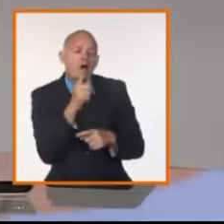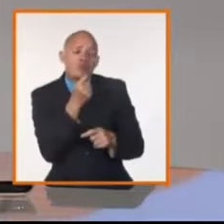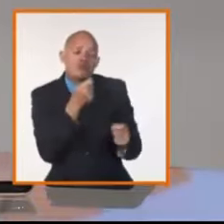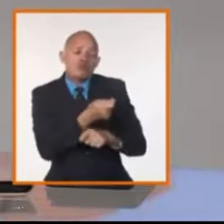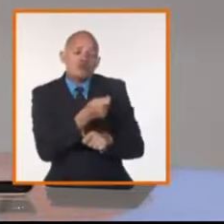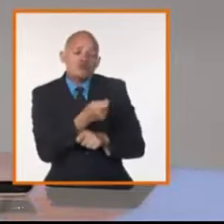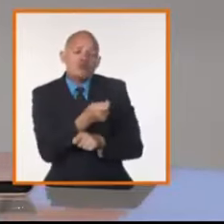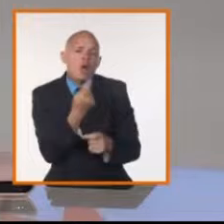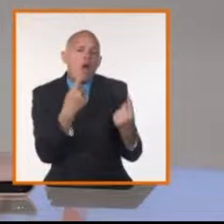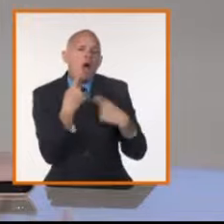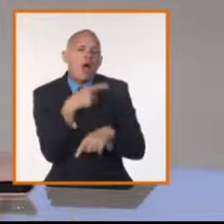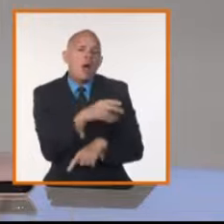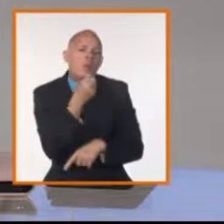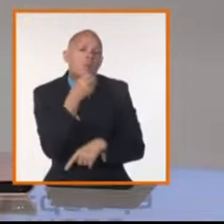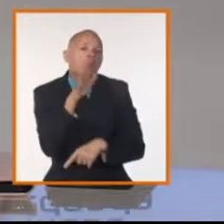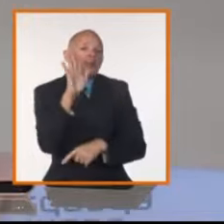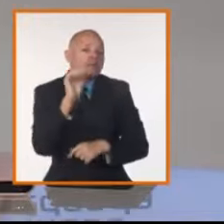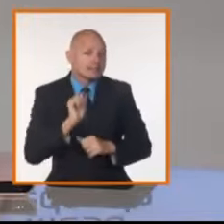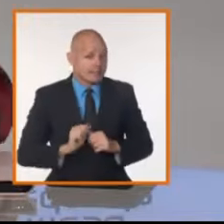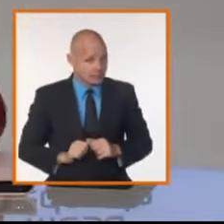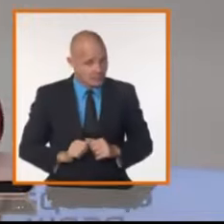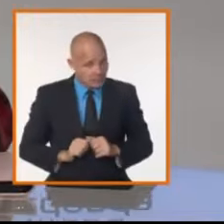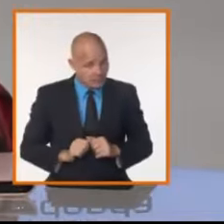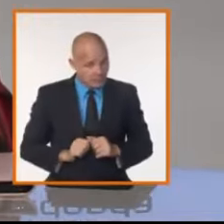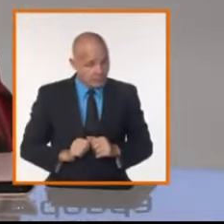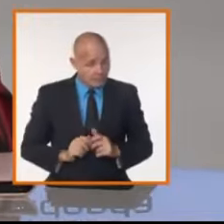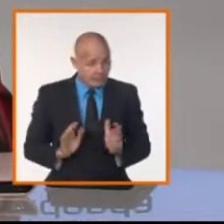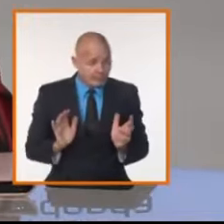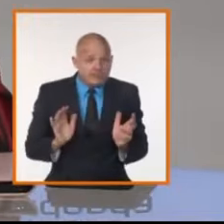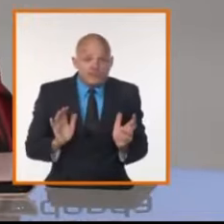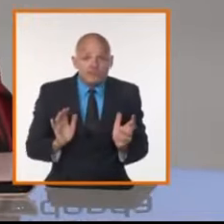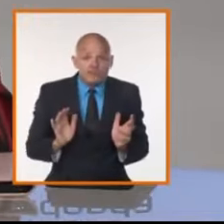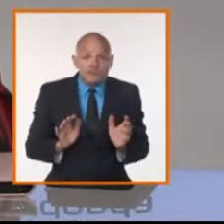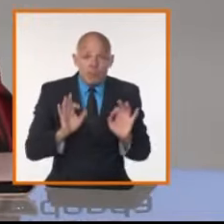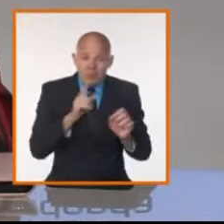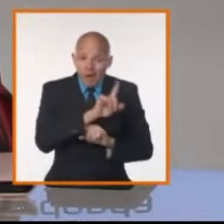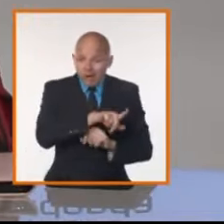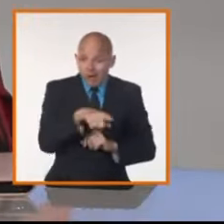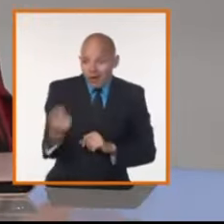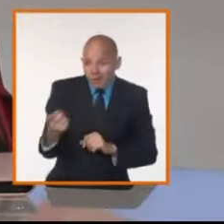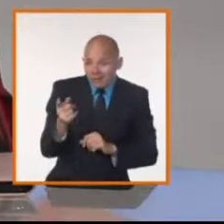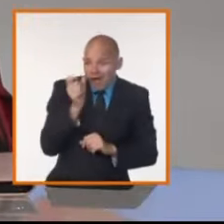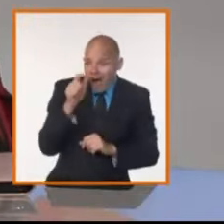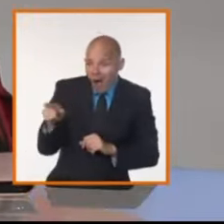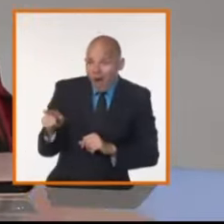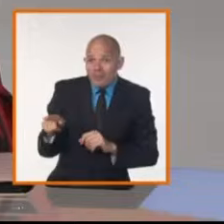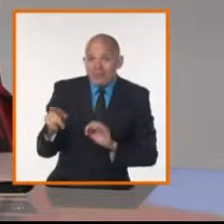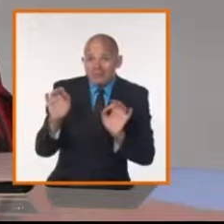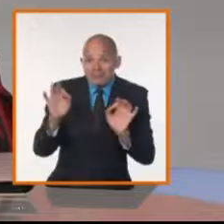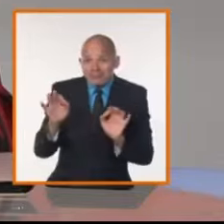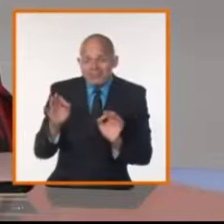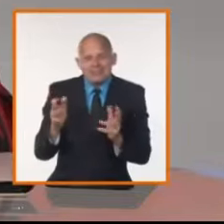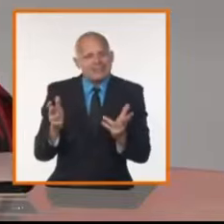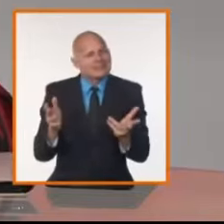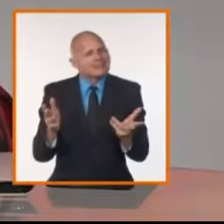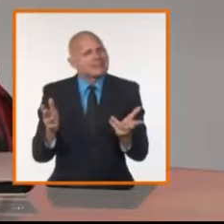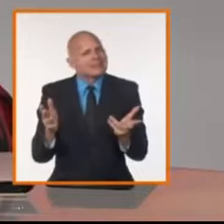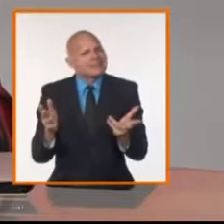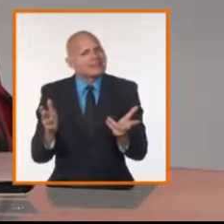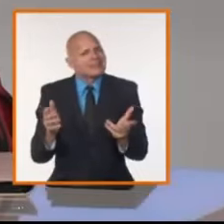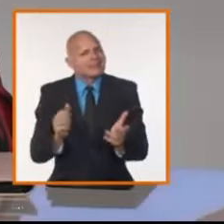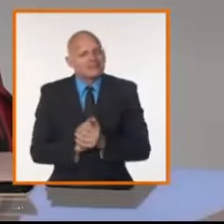a cometer este ataque a eh el a este político